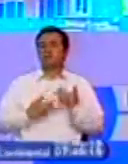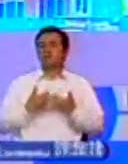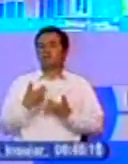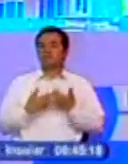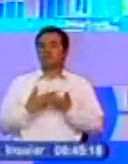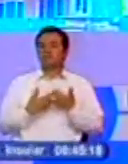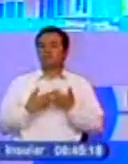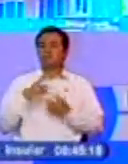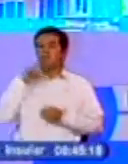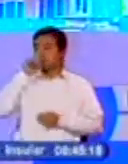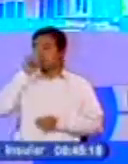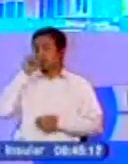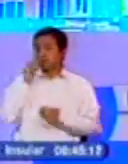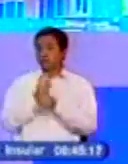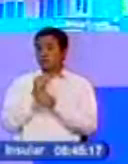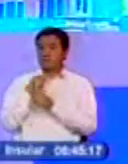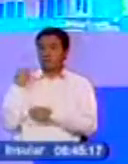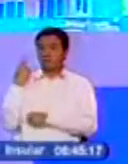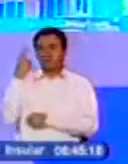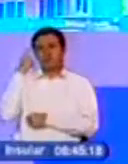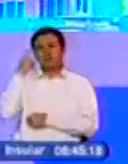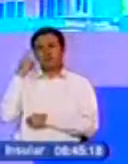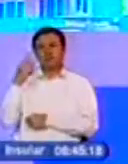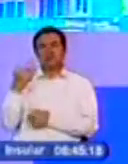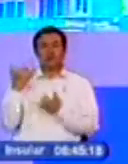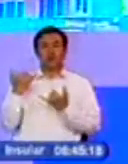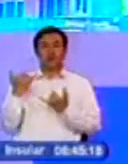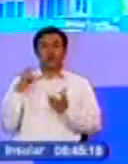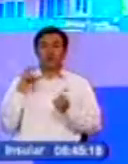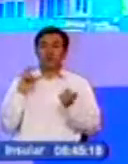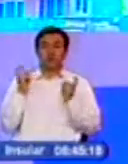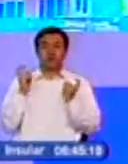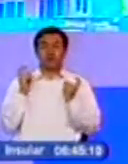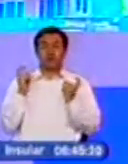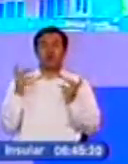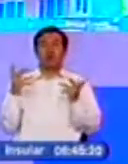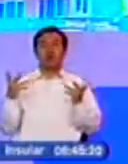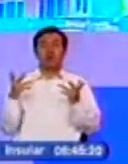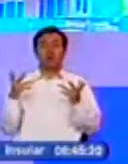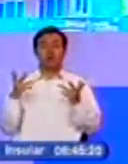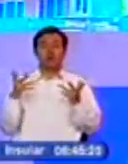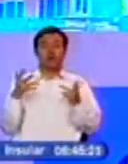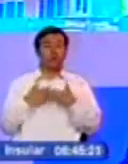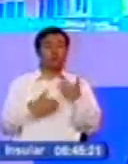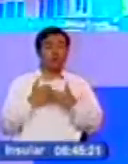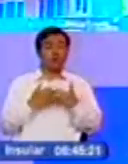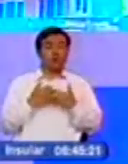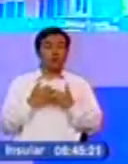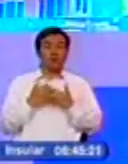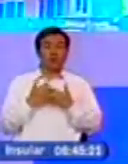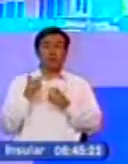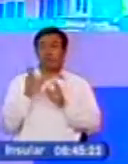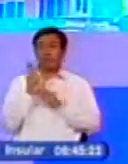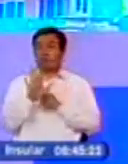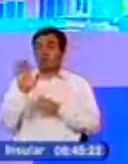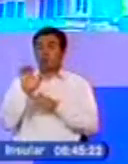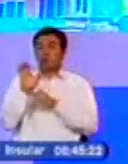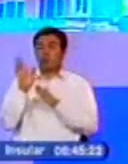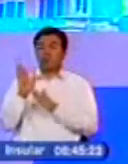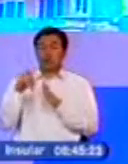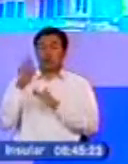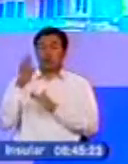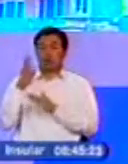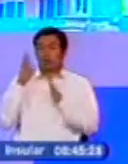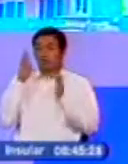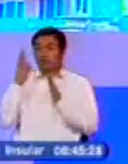los ecuatorianos. Nosotros somos partidarios de que el peso del ajuste hay que evitar que recaiga justamente sobre la mayoría de los ecuatorianos y